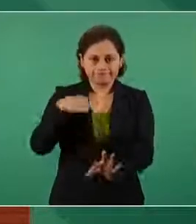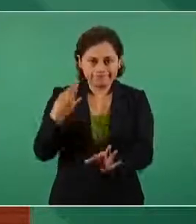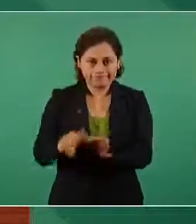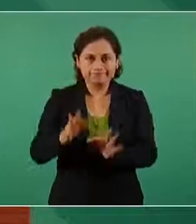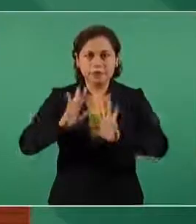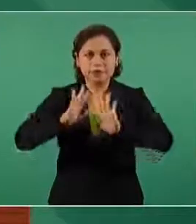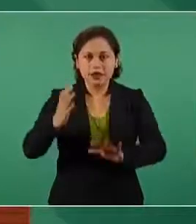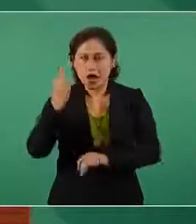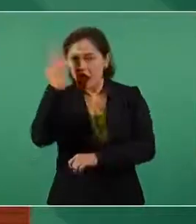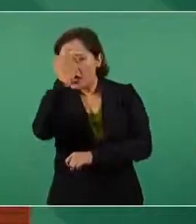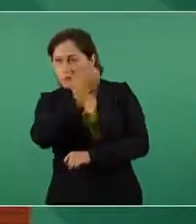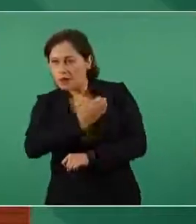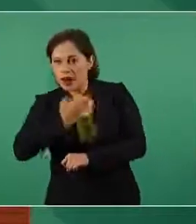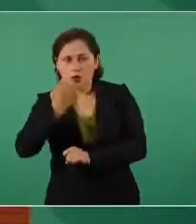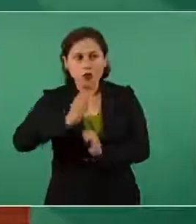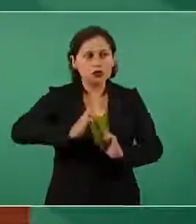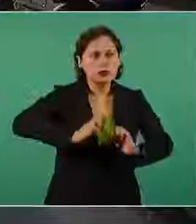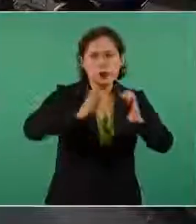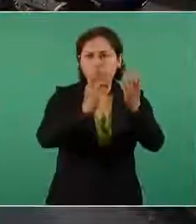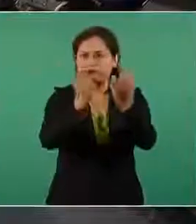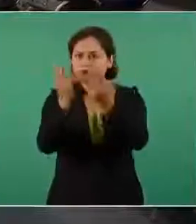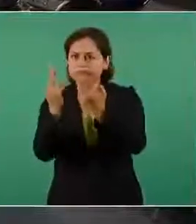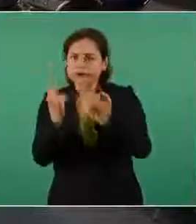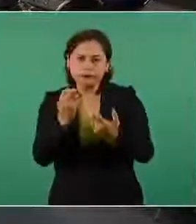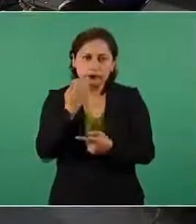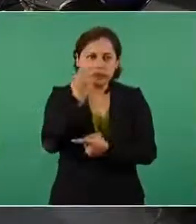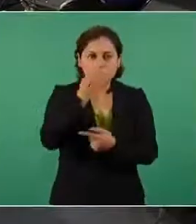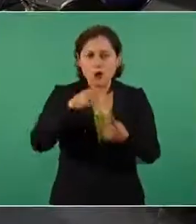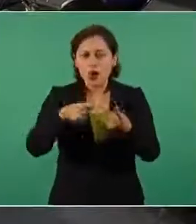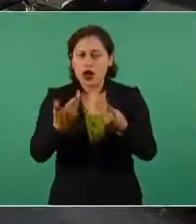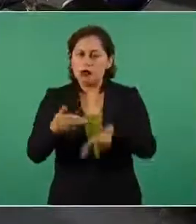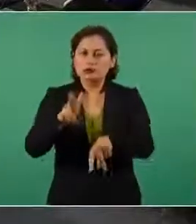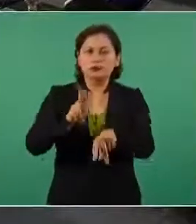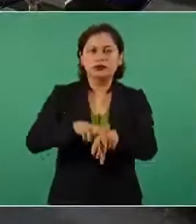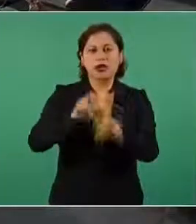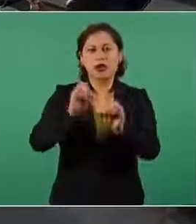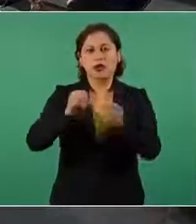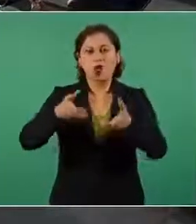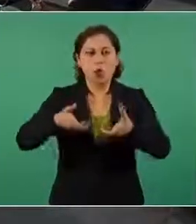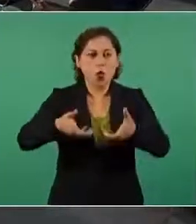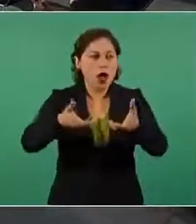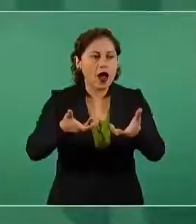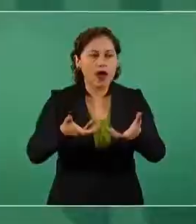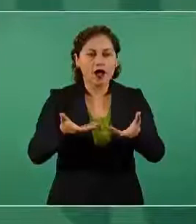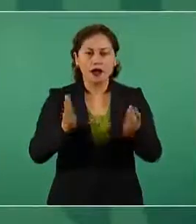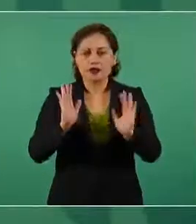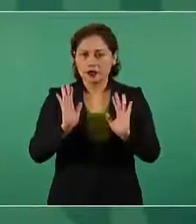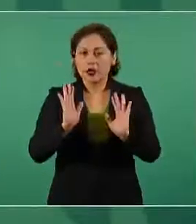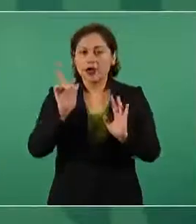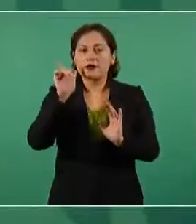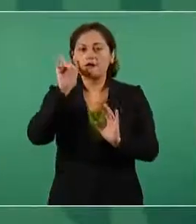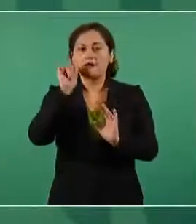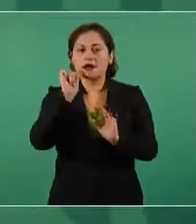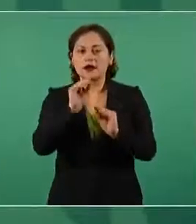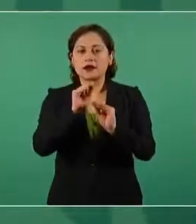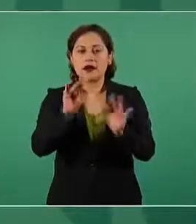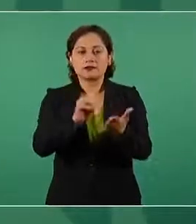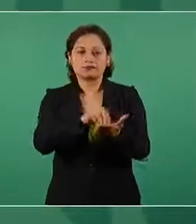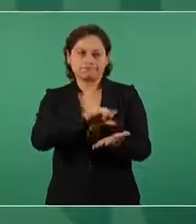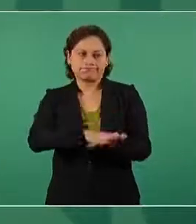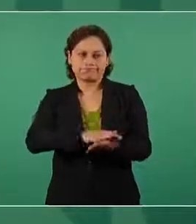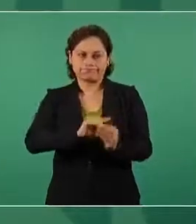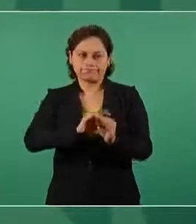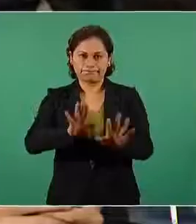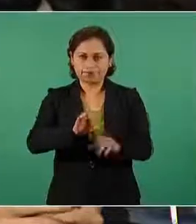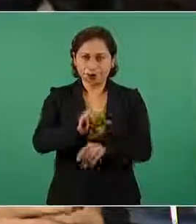infraestructura, tal vez escuelas, hospitales o en los caminos, tendremos mayor claridad y también en la afectación de